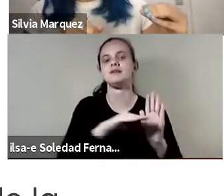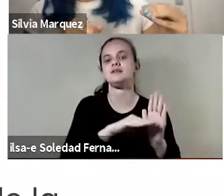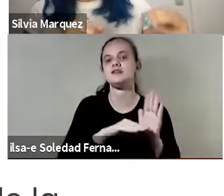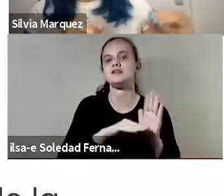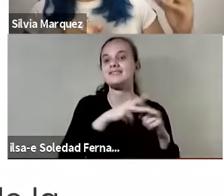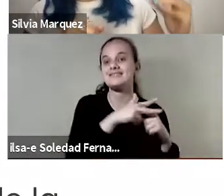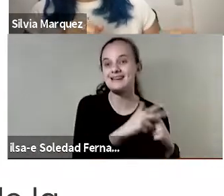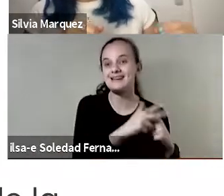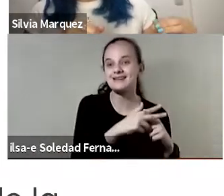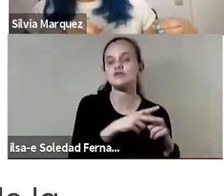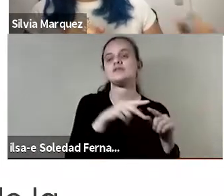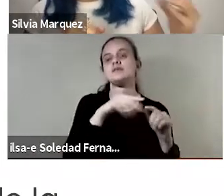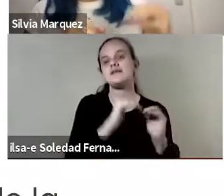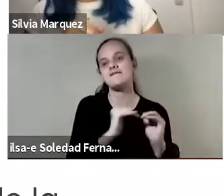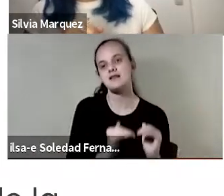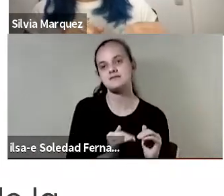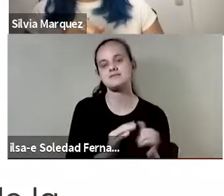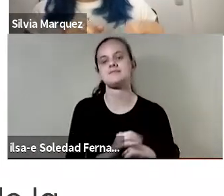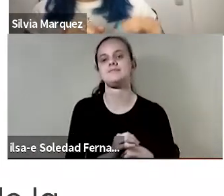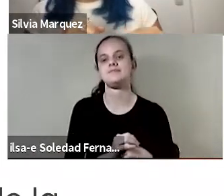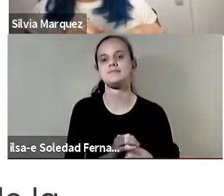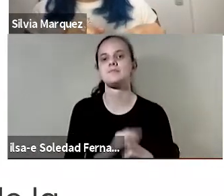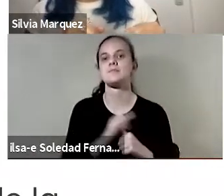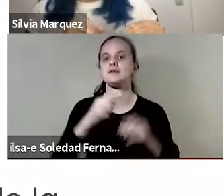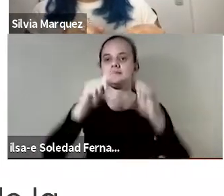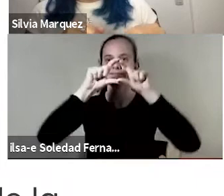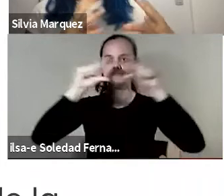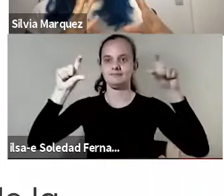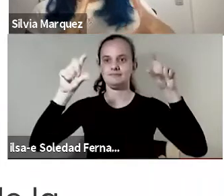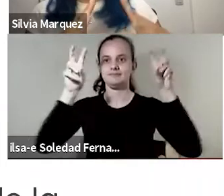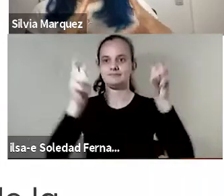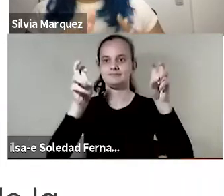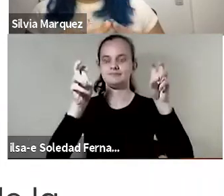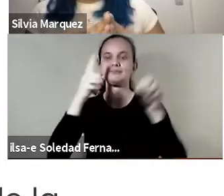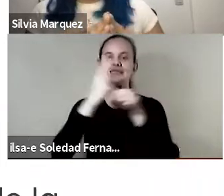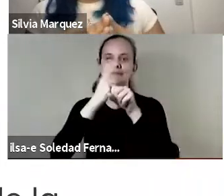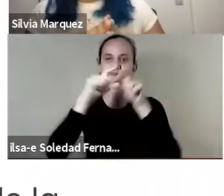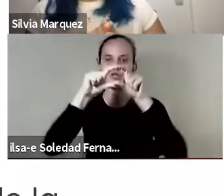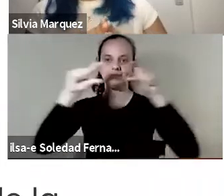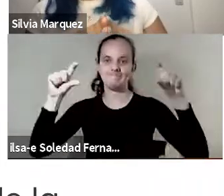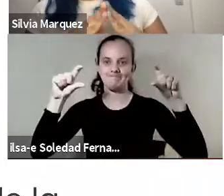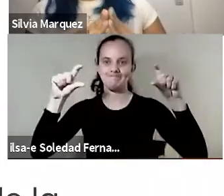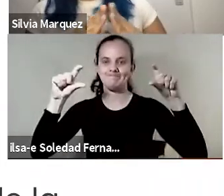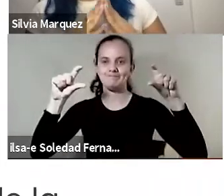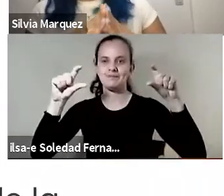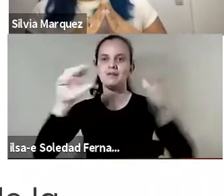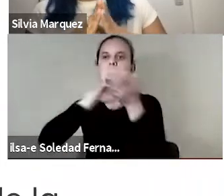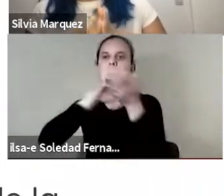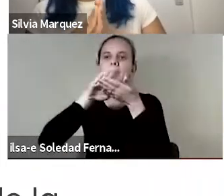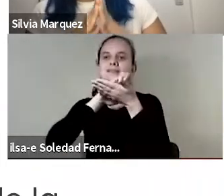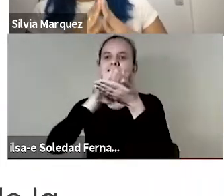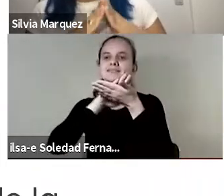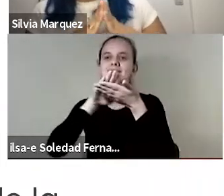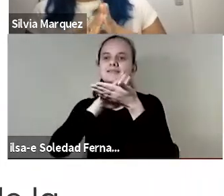criterios contienen las técnicas y tienen además un nivel asignado, ¿sí? Como un organigrama. Pero los